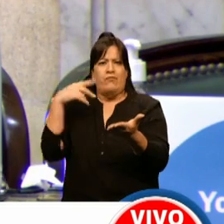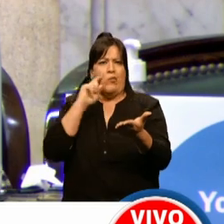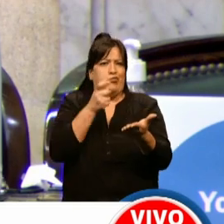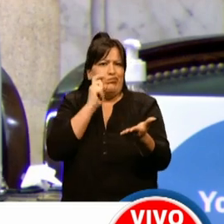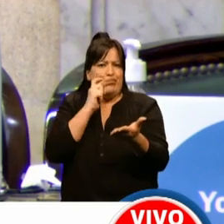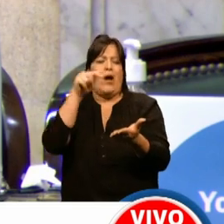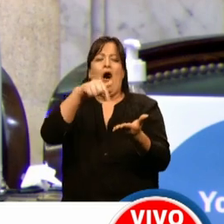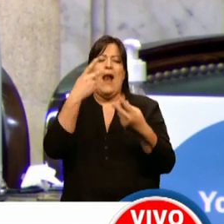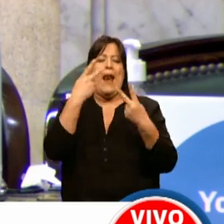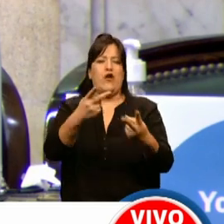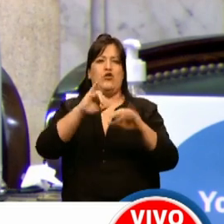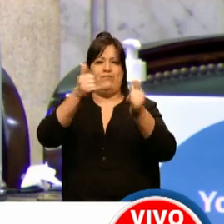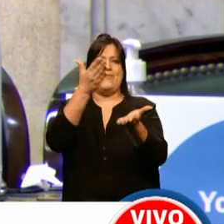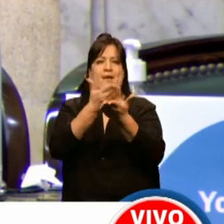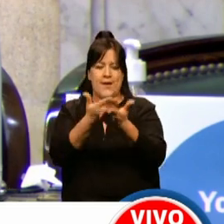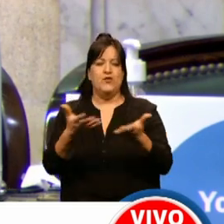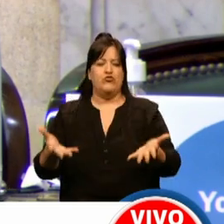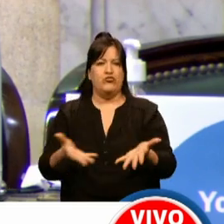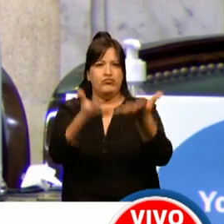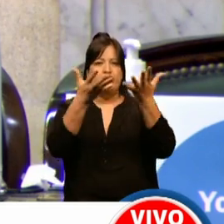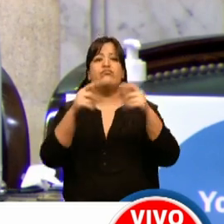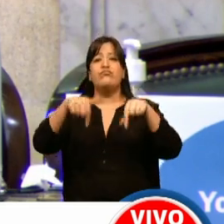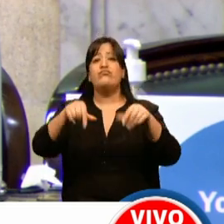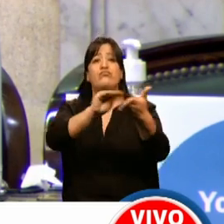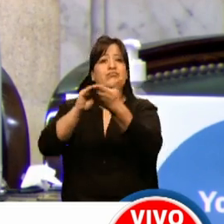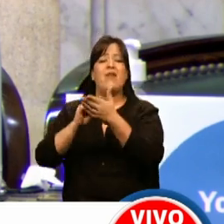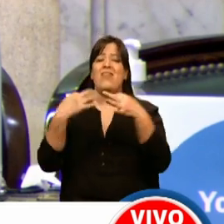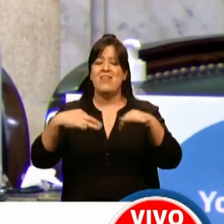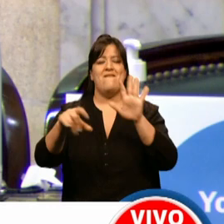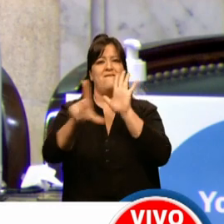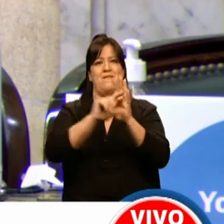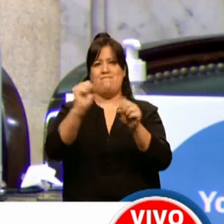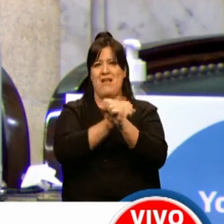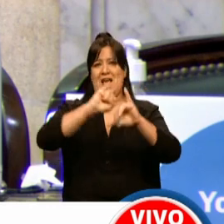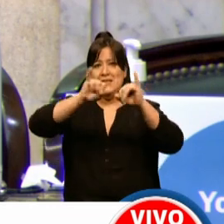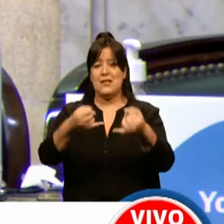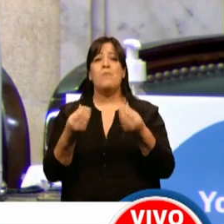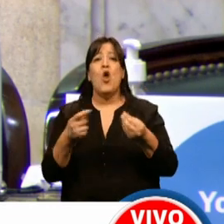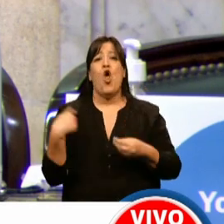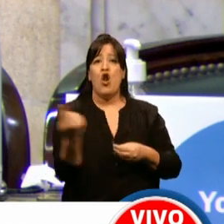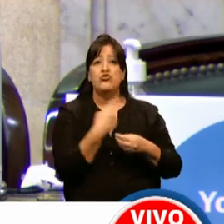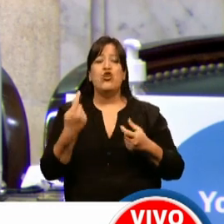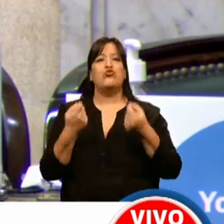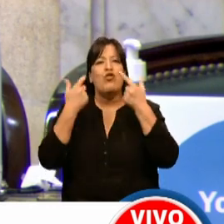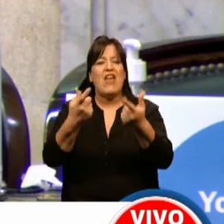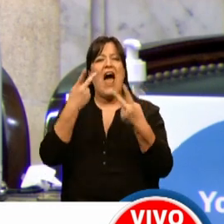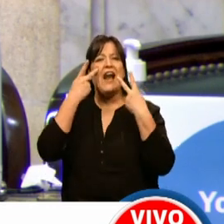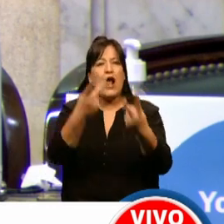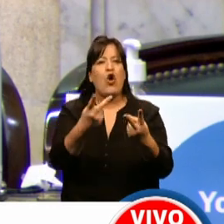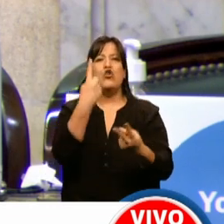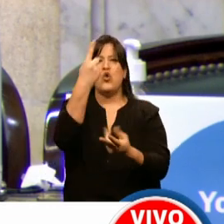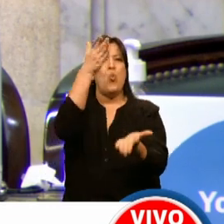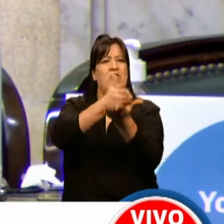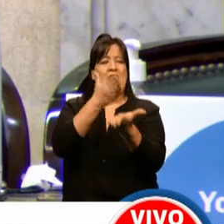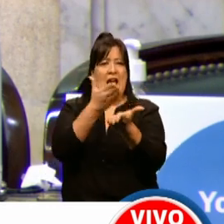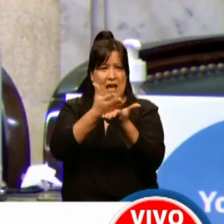por lo cual legisladores y legisladoras hagamos ley porque estamos haciendo estamos reconociendo un derecho